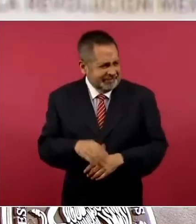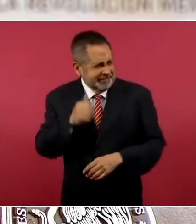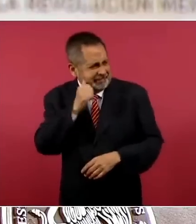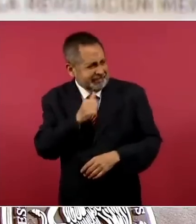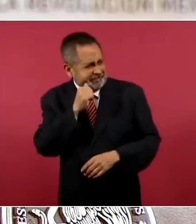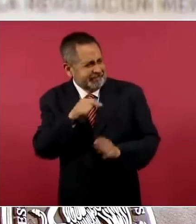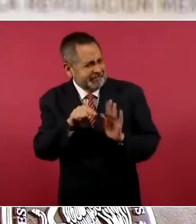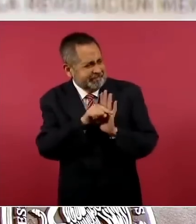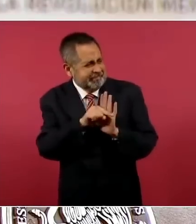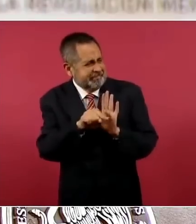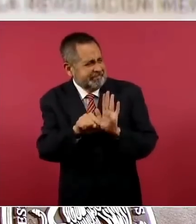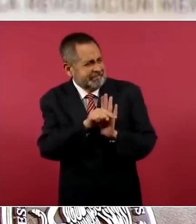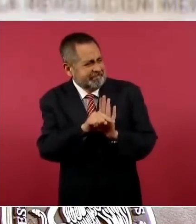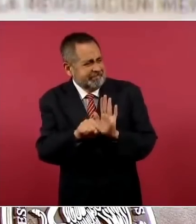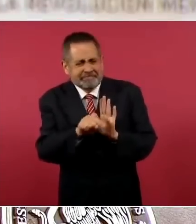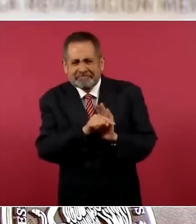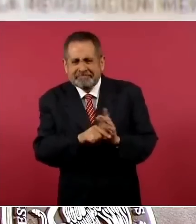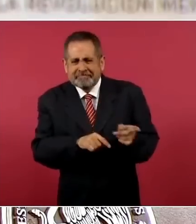que